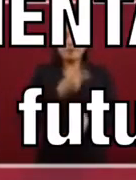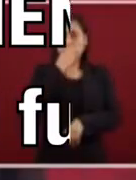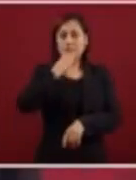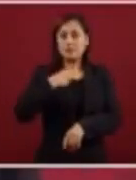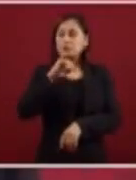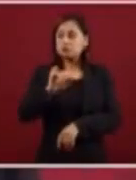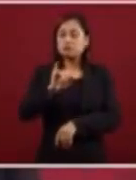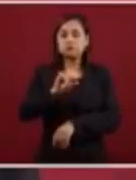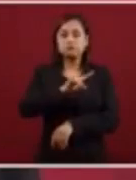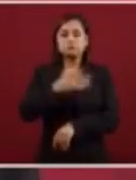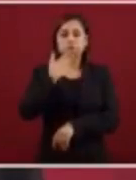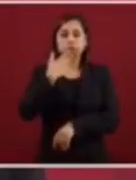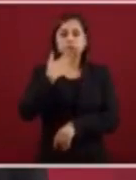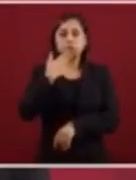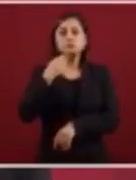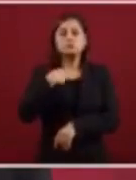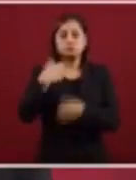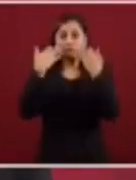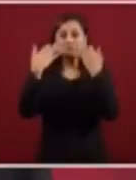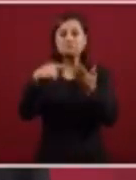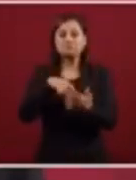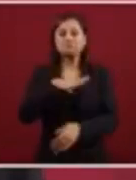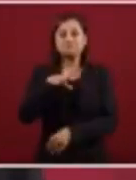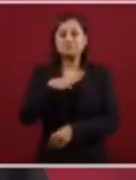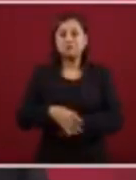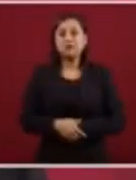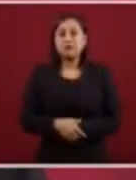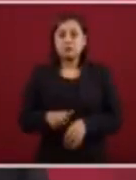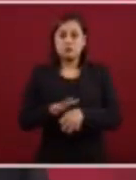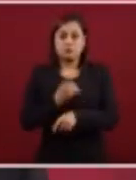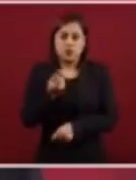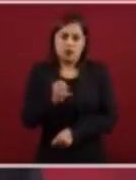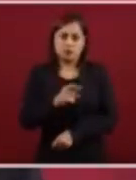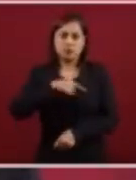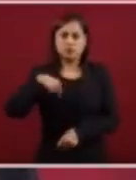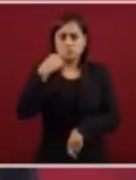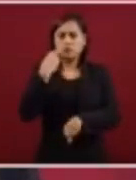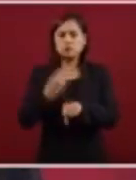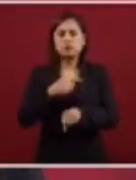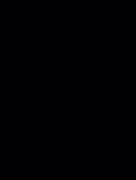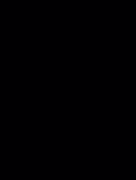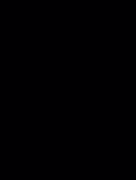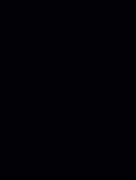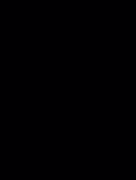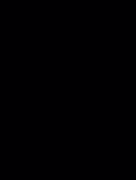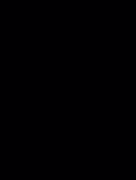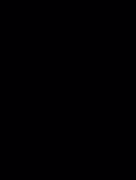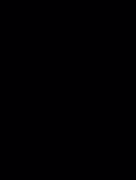y tengo también manera de probar, porque es nuestra responsabilidad y cumplimos.